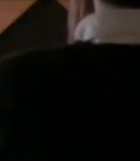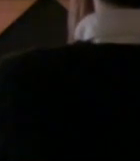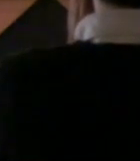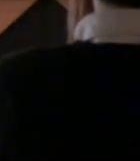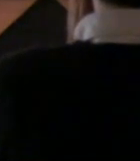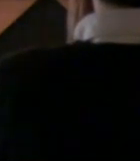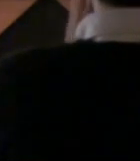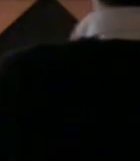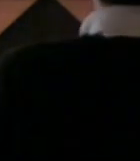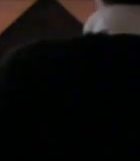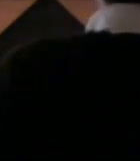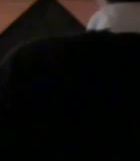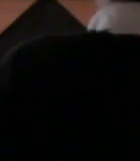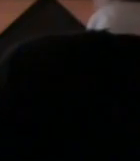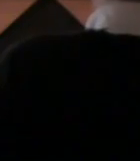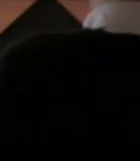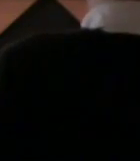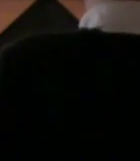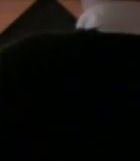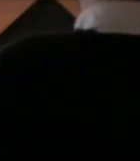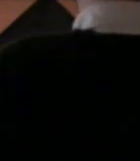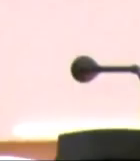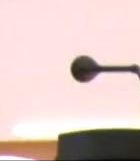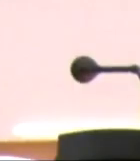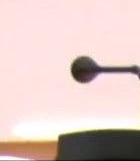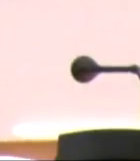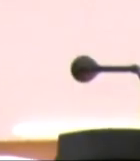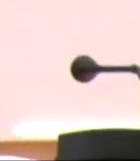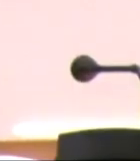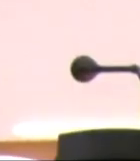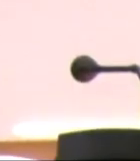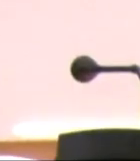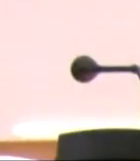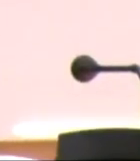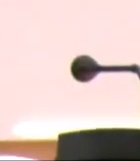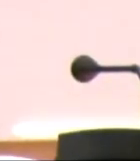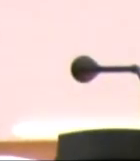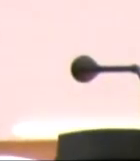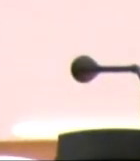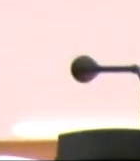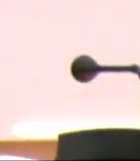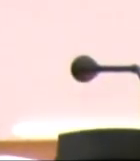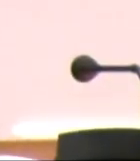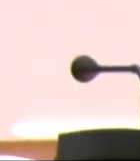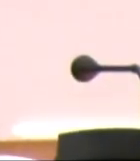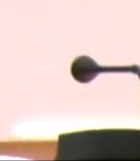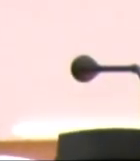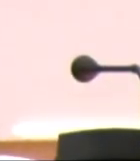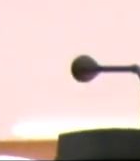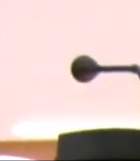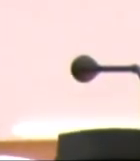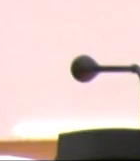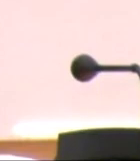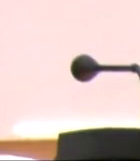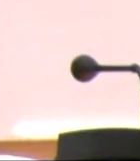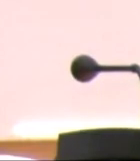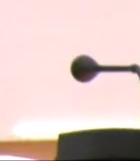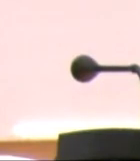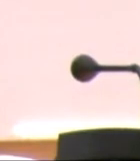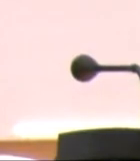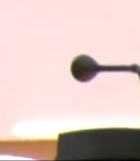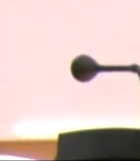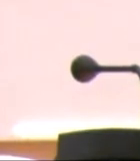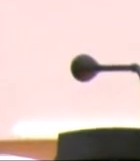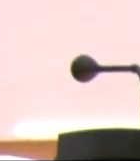de secundaria, de bachillerato y de los ciclos formativos. Es una guía donde se ofrece una herramienta al profesorado como en el ámbito